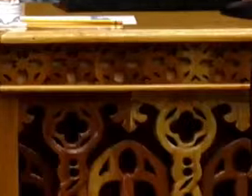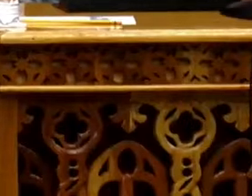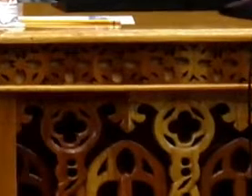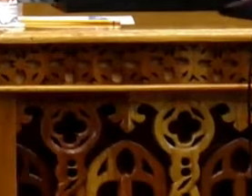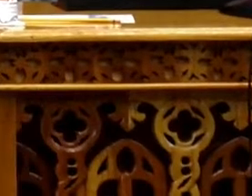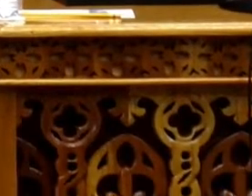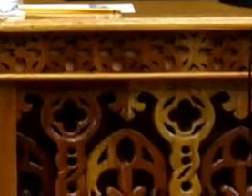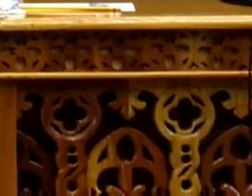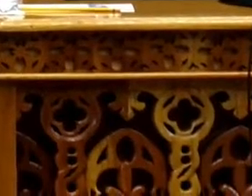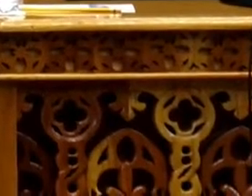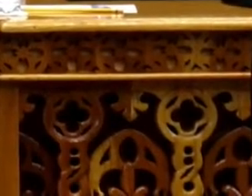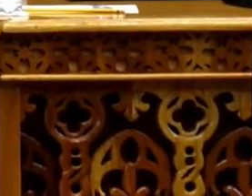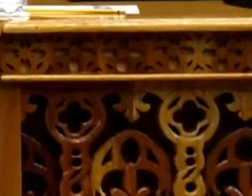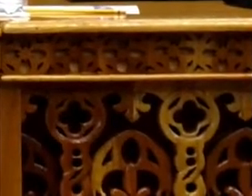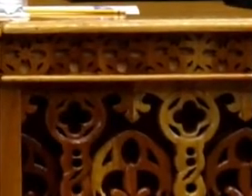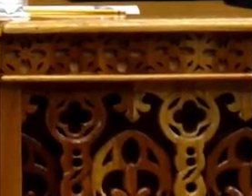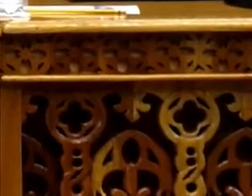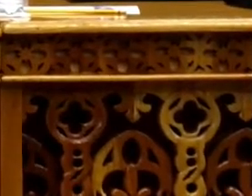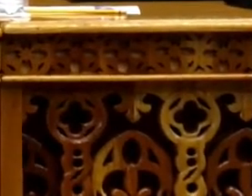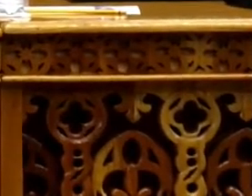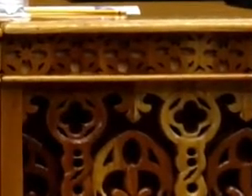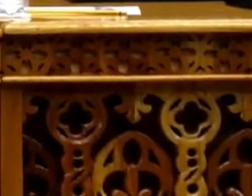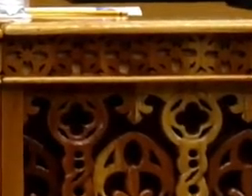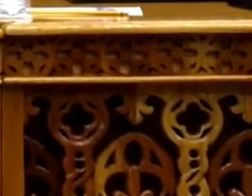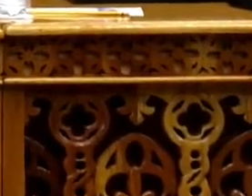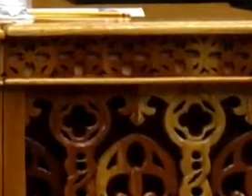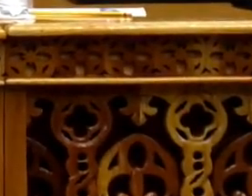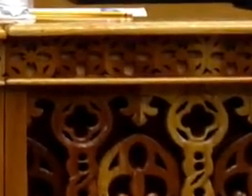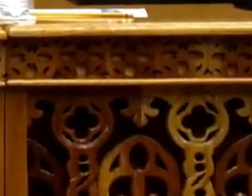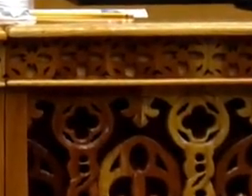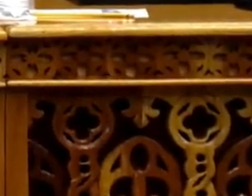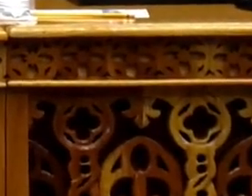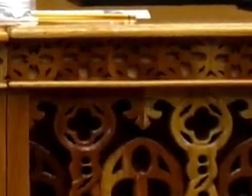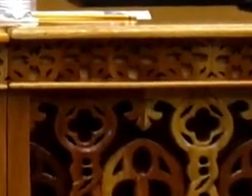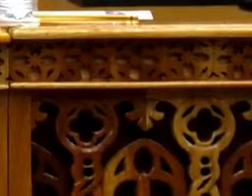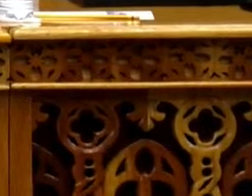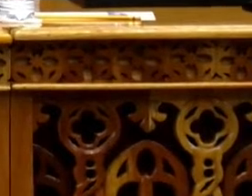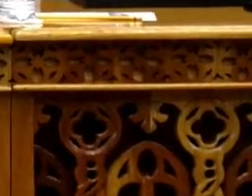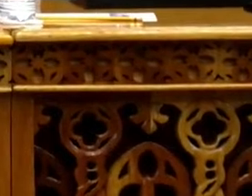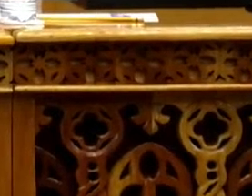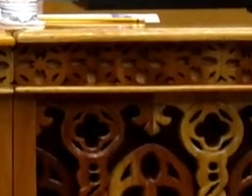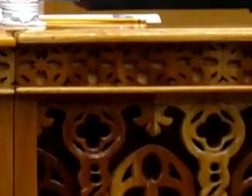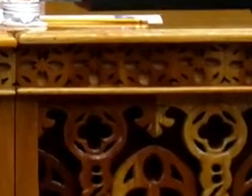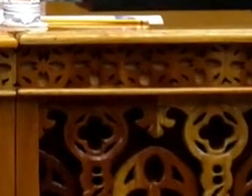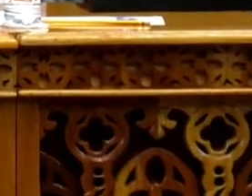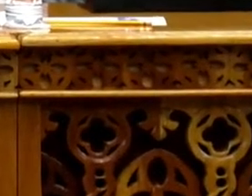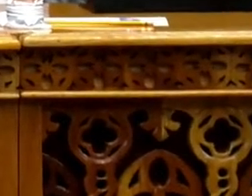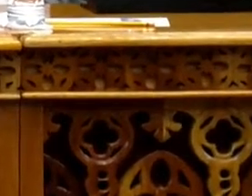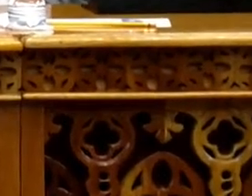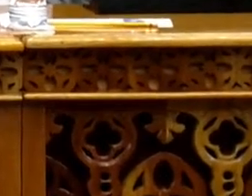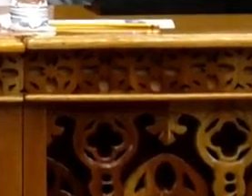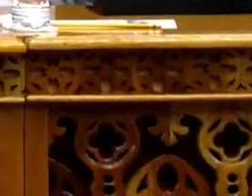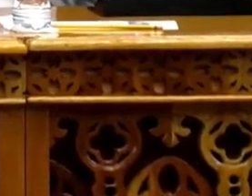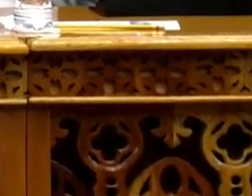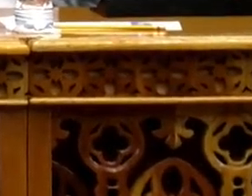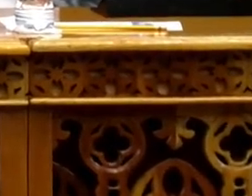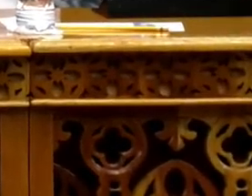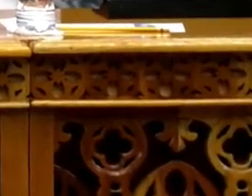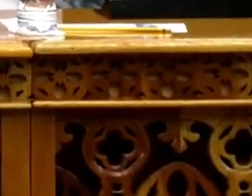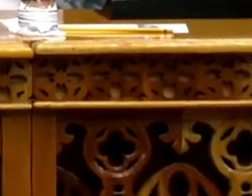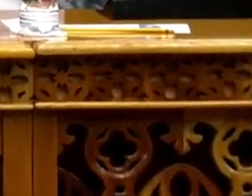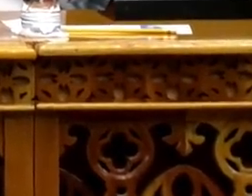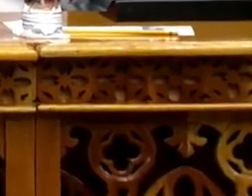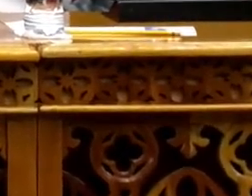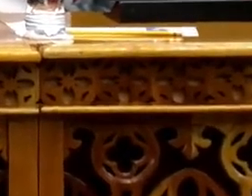El artículo cuantitativo y en el acuerdo emitido por la 61ª legislatura el día 29 de septiembre del año